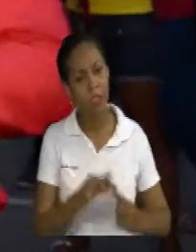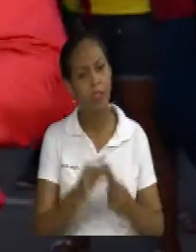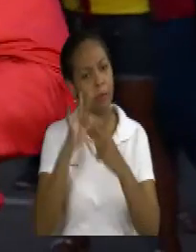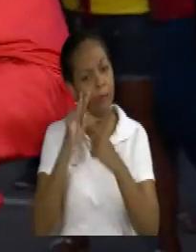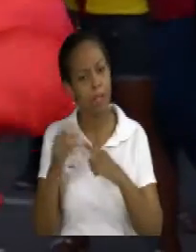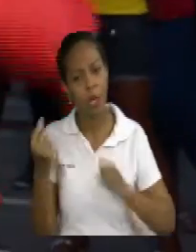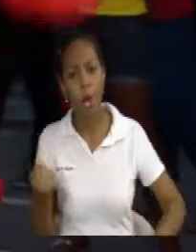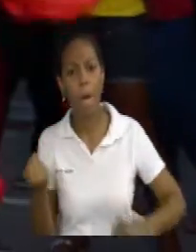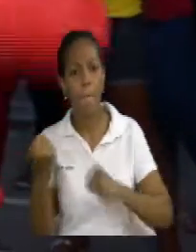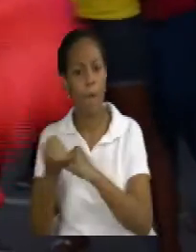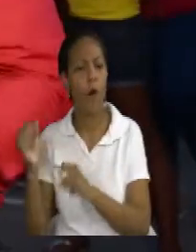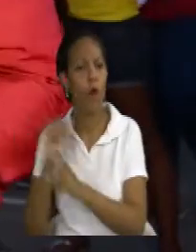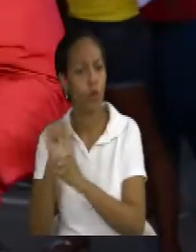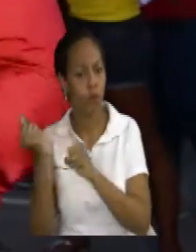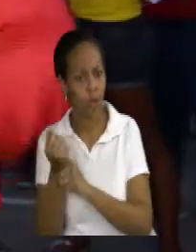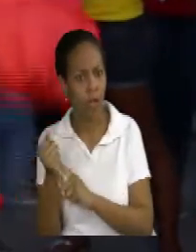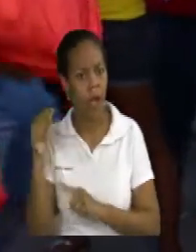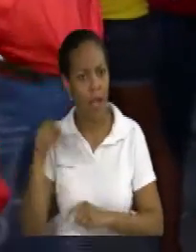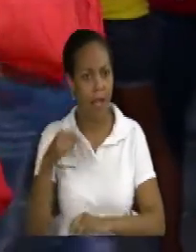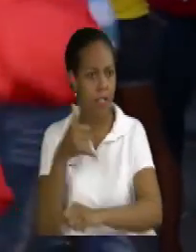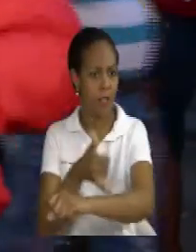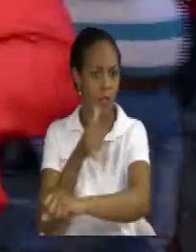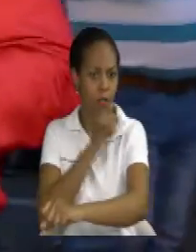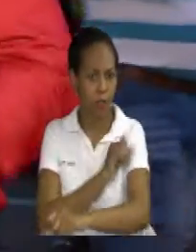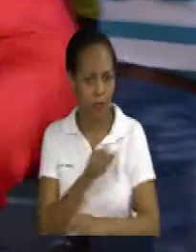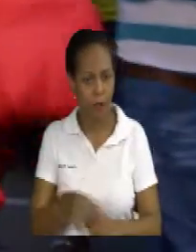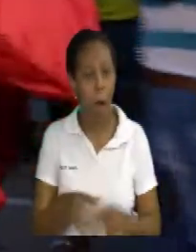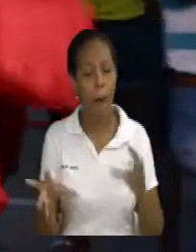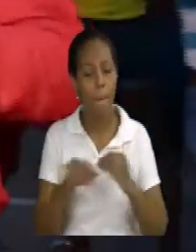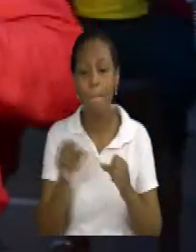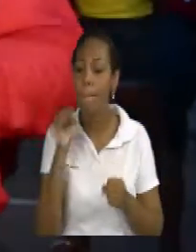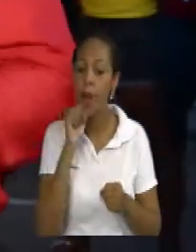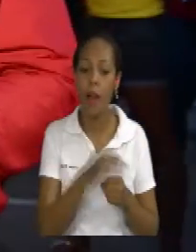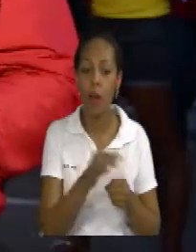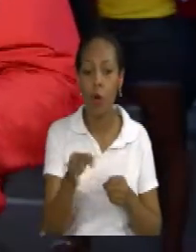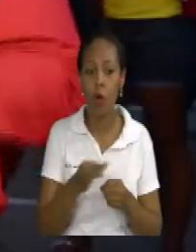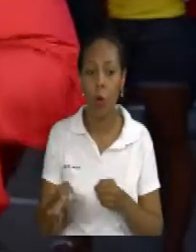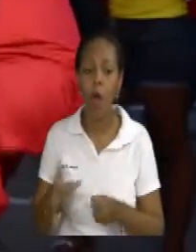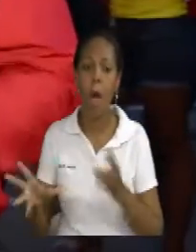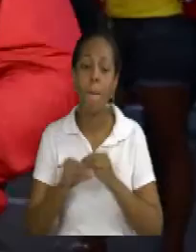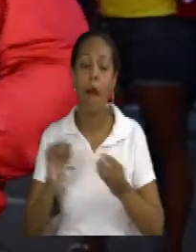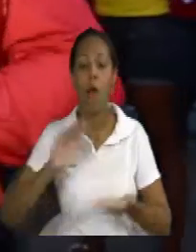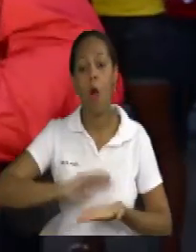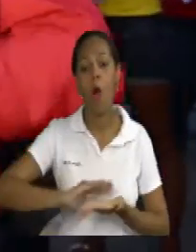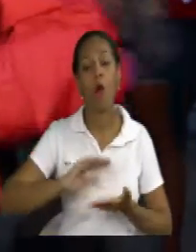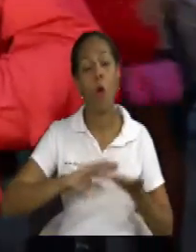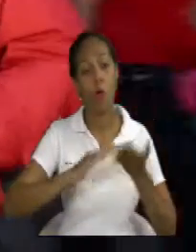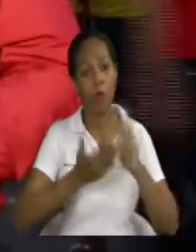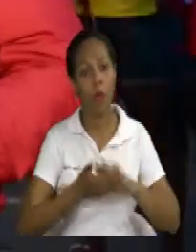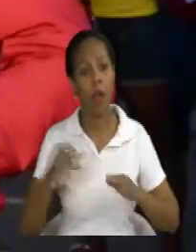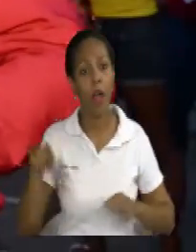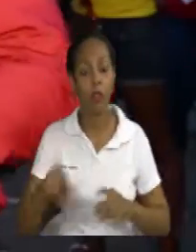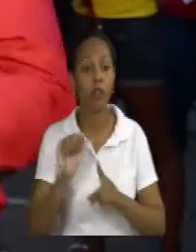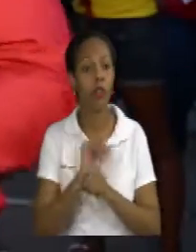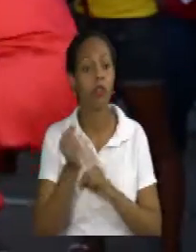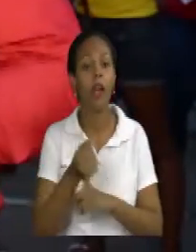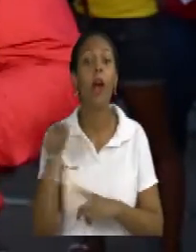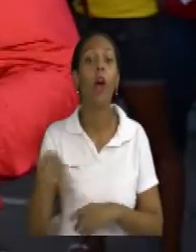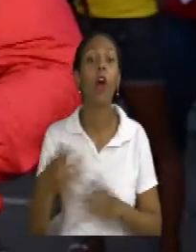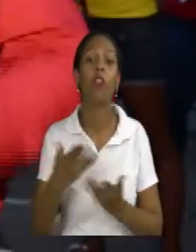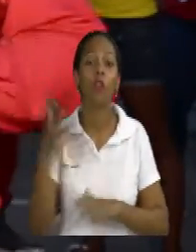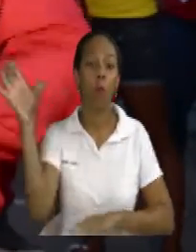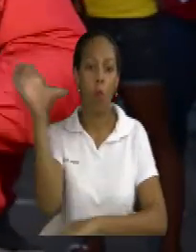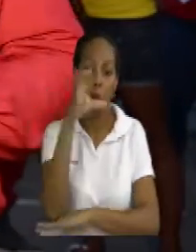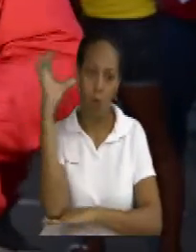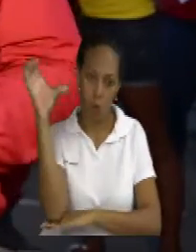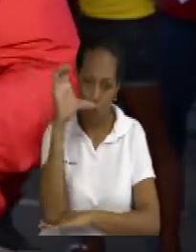dentro de la sociedad yondocina, la sociedad del Magdalena Medio y la sociedad en Colombia. Por eso, mis agradecimientos a todos y cada